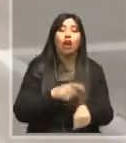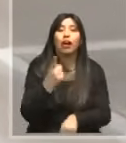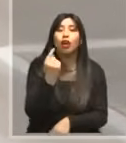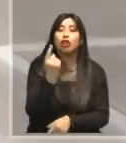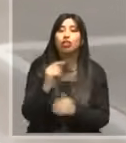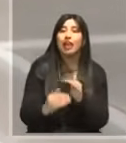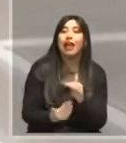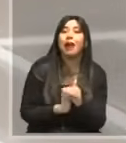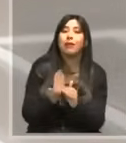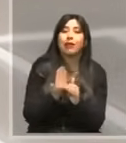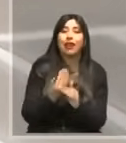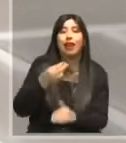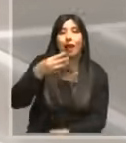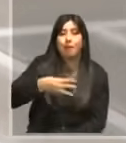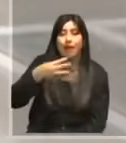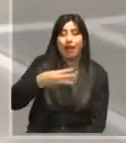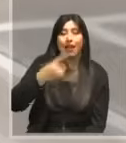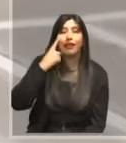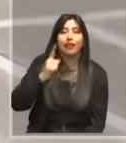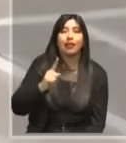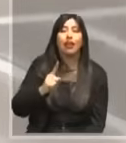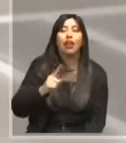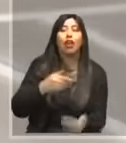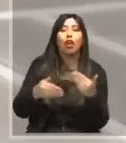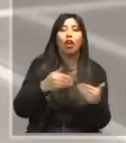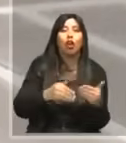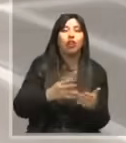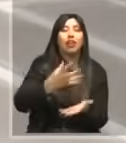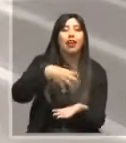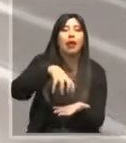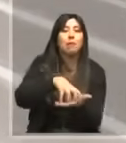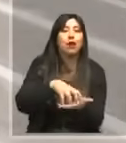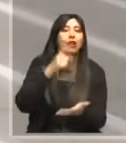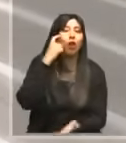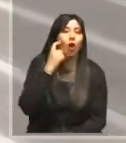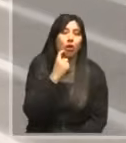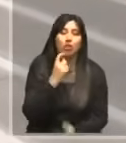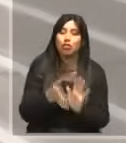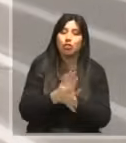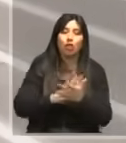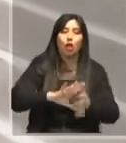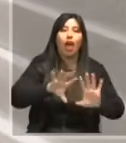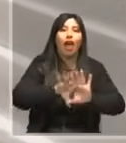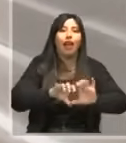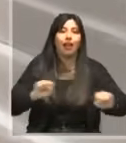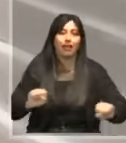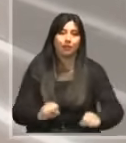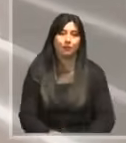3 historias que se unirán en la elipse del Parque O'Higgins, donde ya está todo preparado.